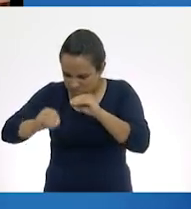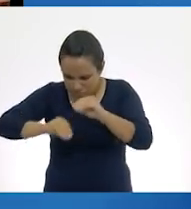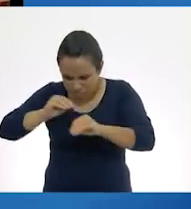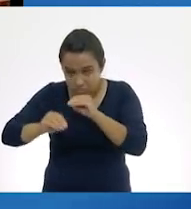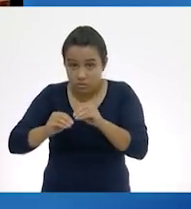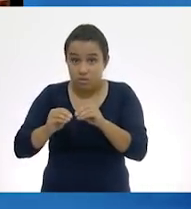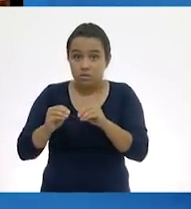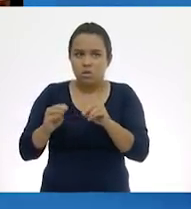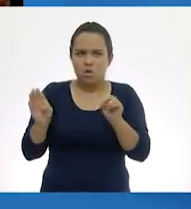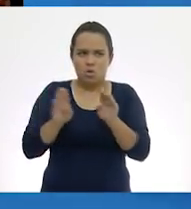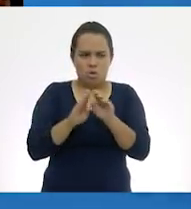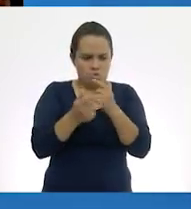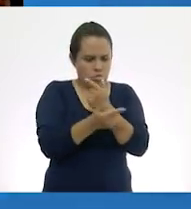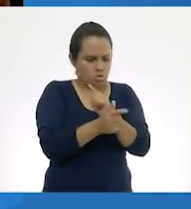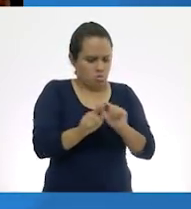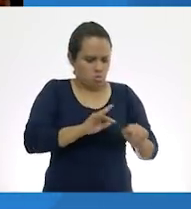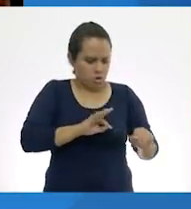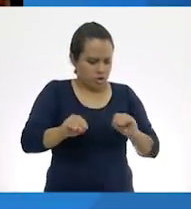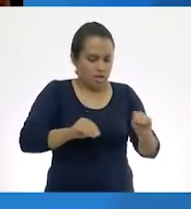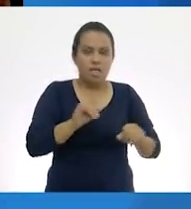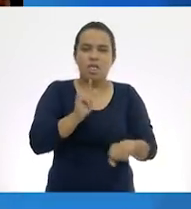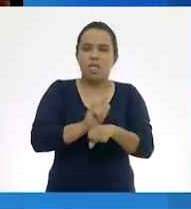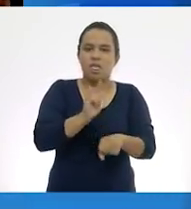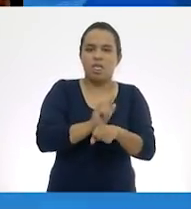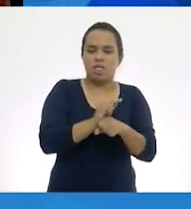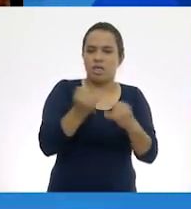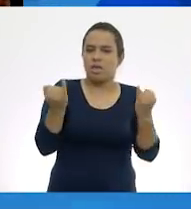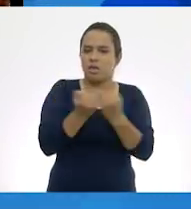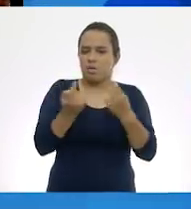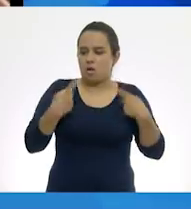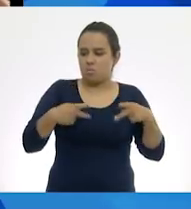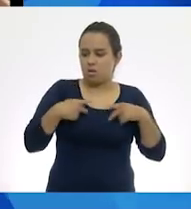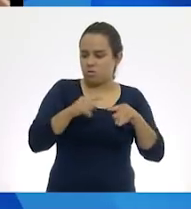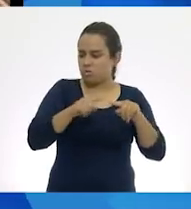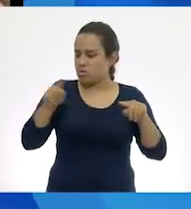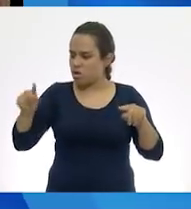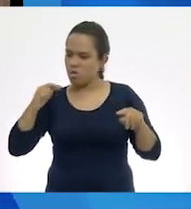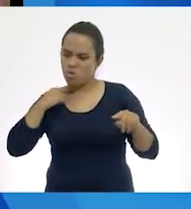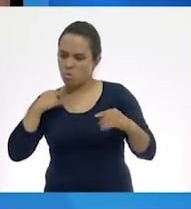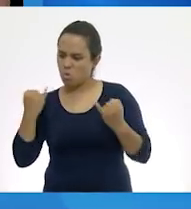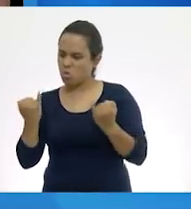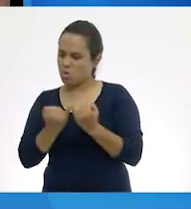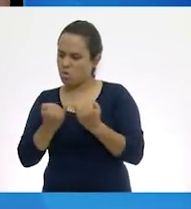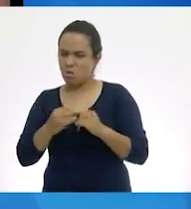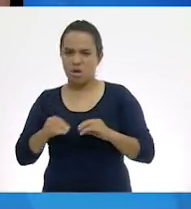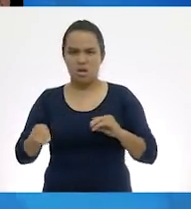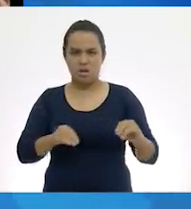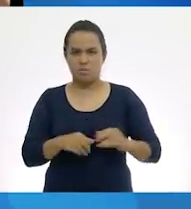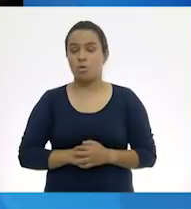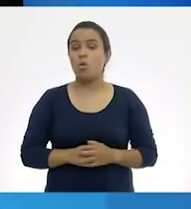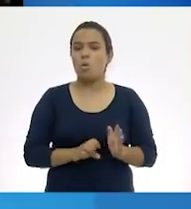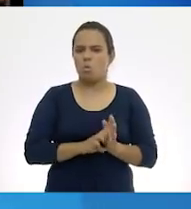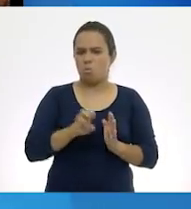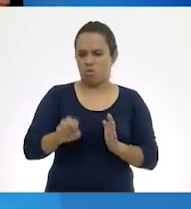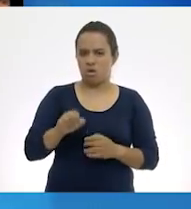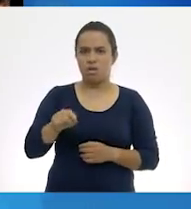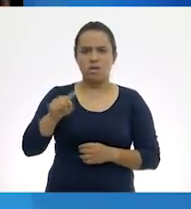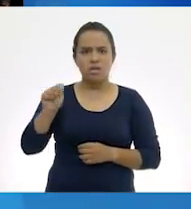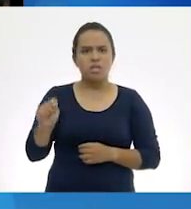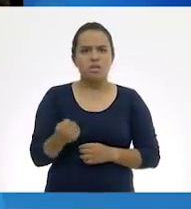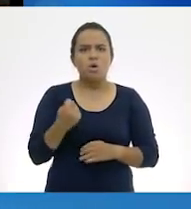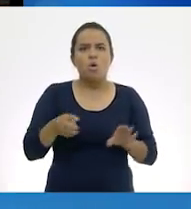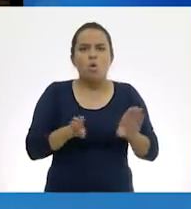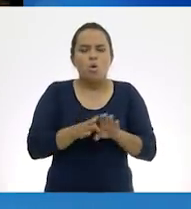diferentes grados de libertad que simulen el movimiento preciso de un organismo vivo. Un ejemplo de desarrollo de esta